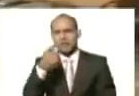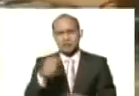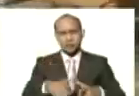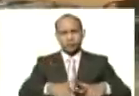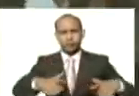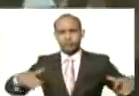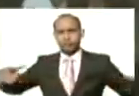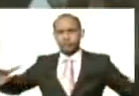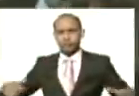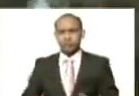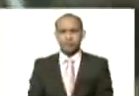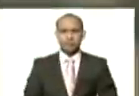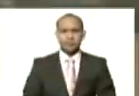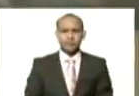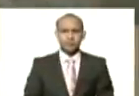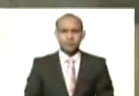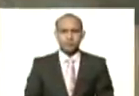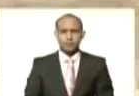despliegue,